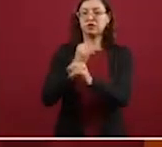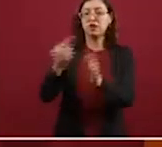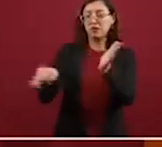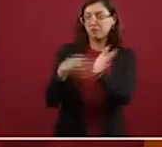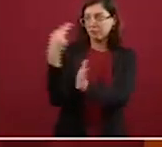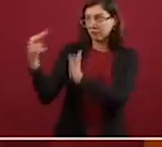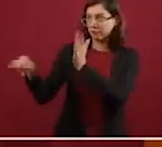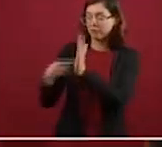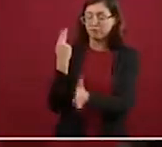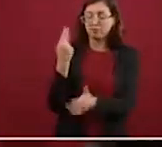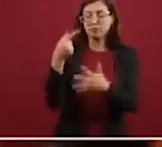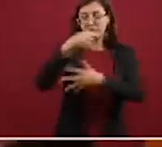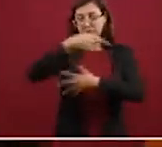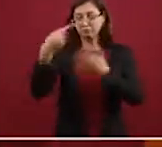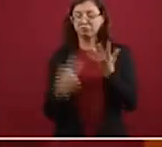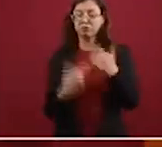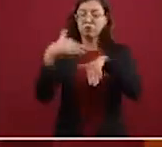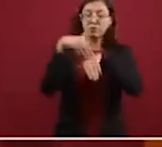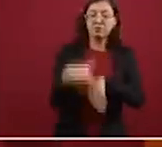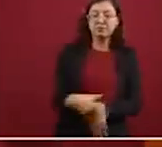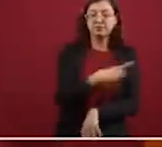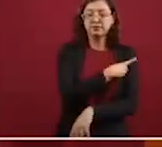a los que hice referencia